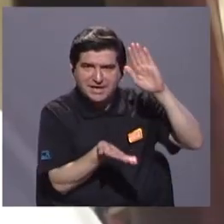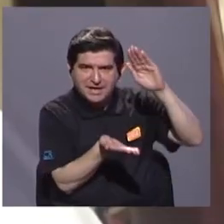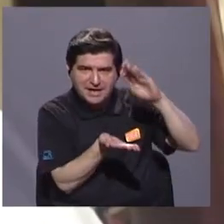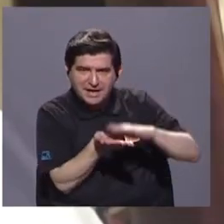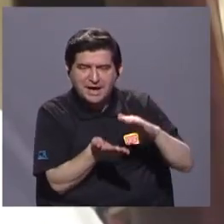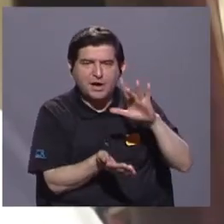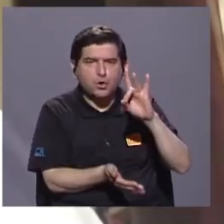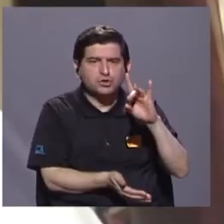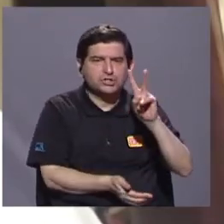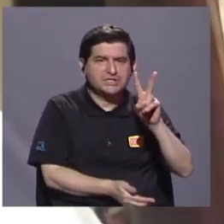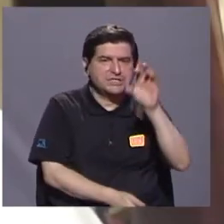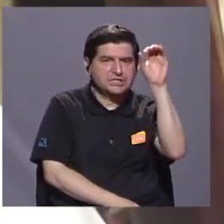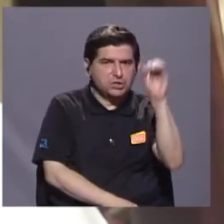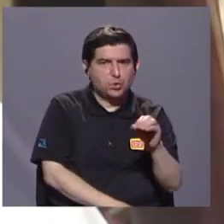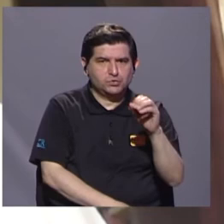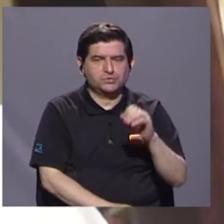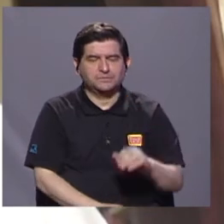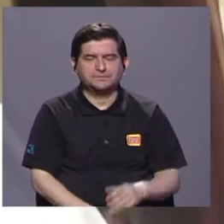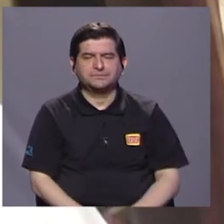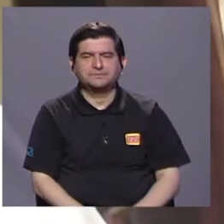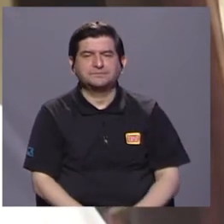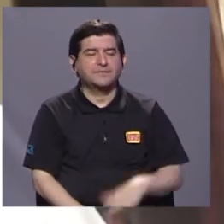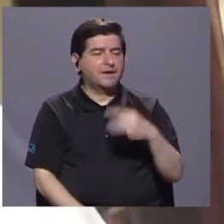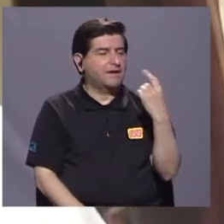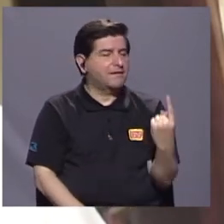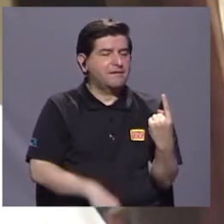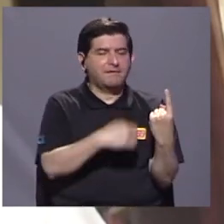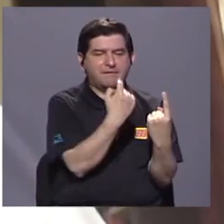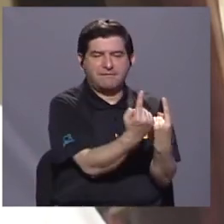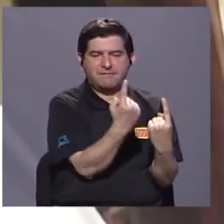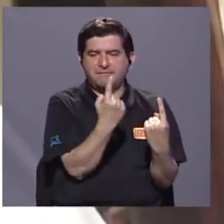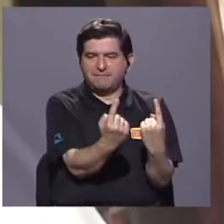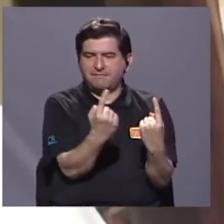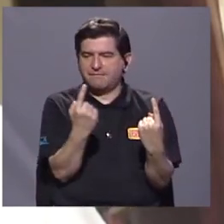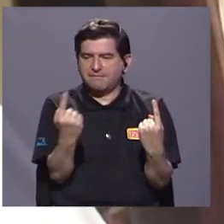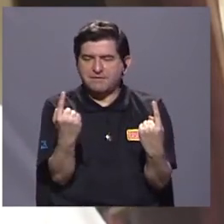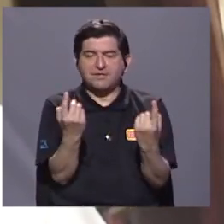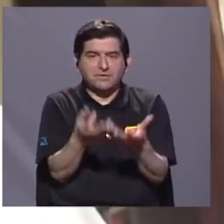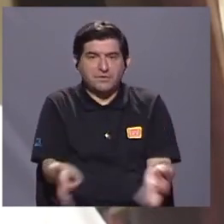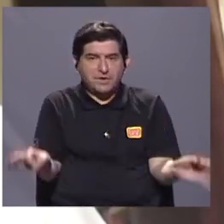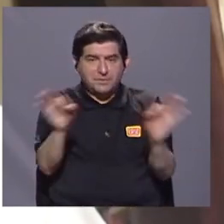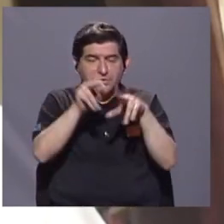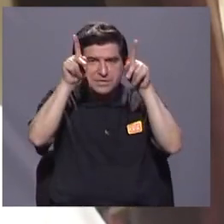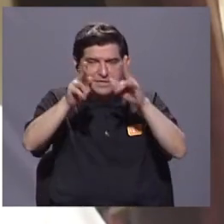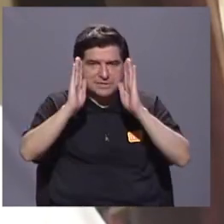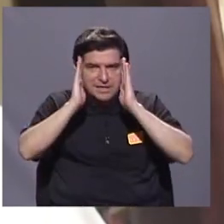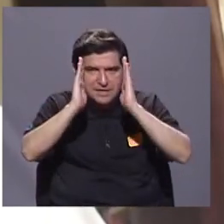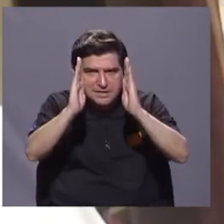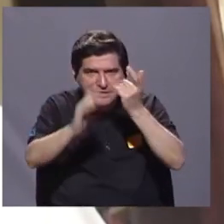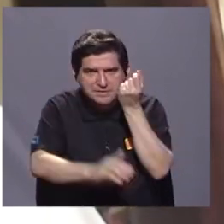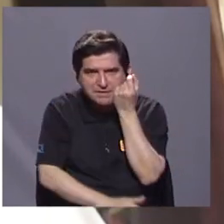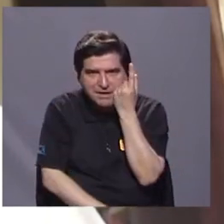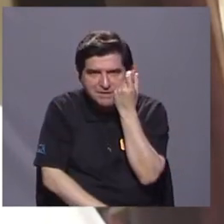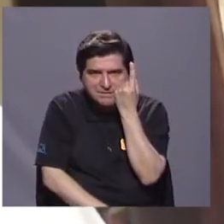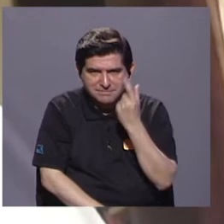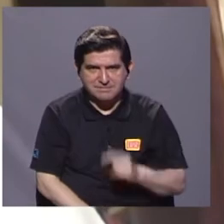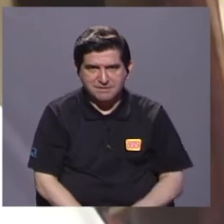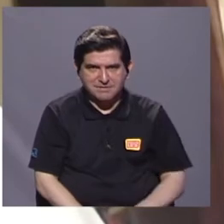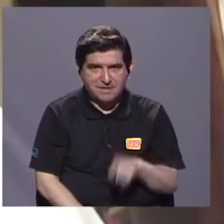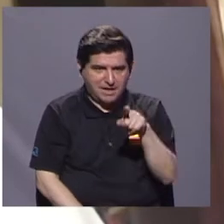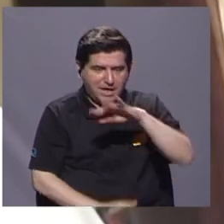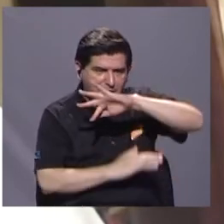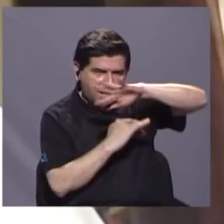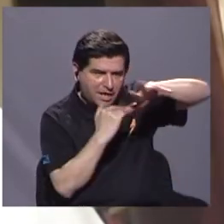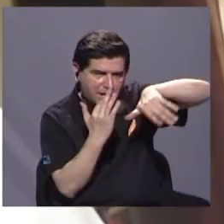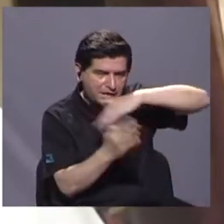posible de un 82%. Cada una de estas medidas, Gustavo, es importante que los que nos estén escuchando las entiendan que son medidas que